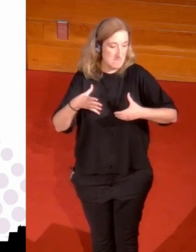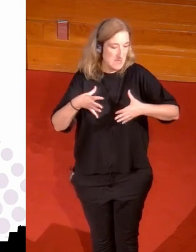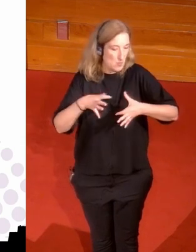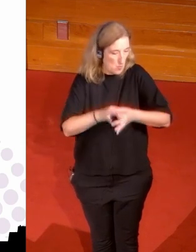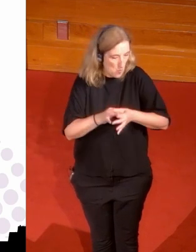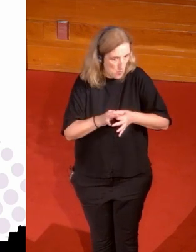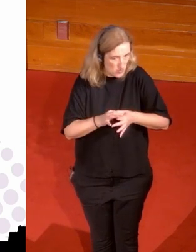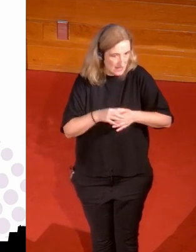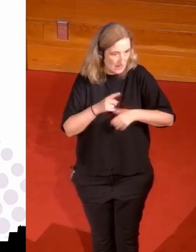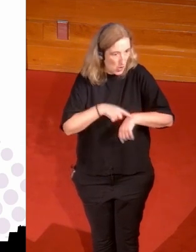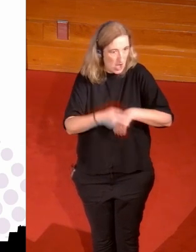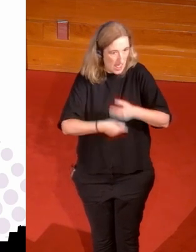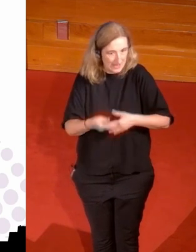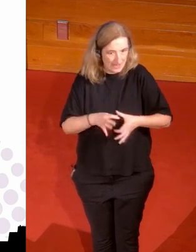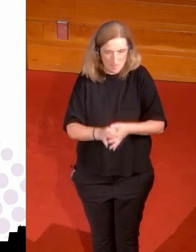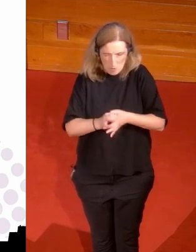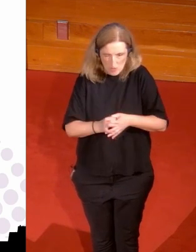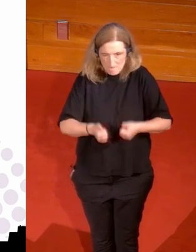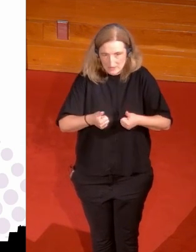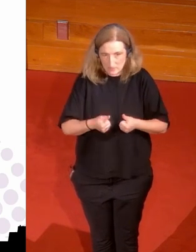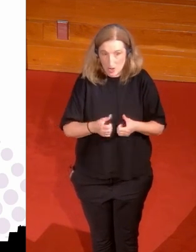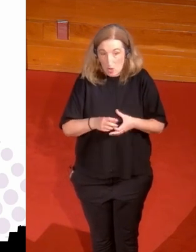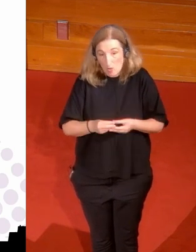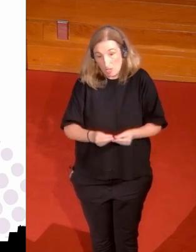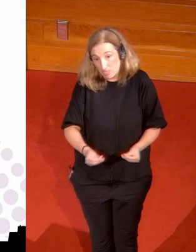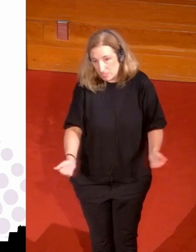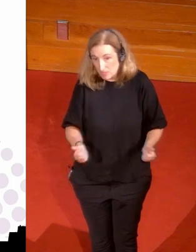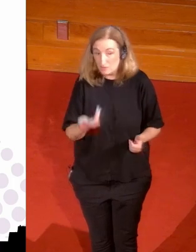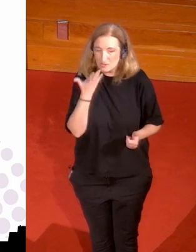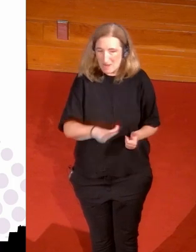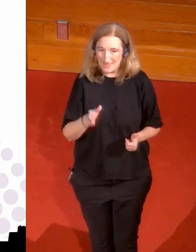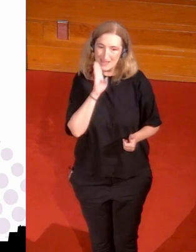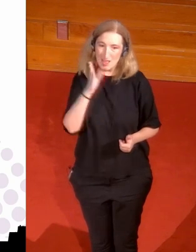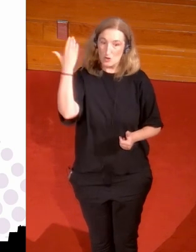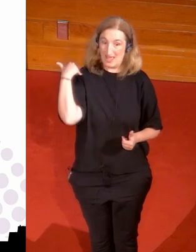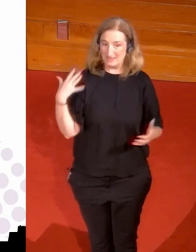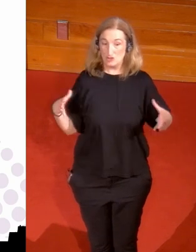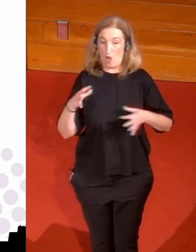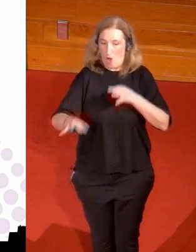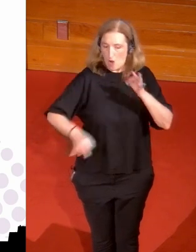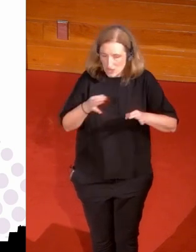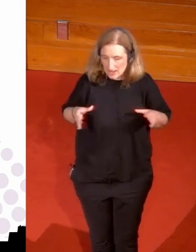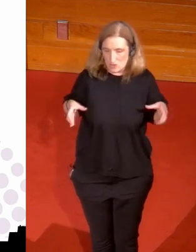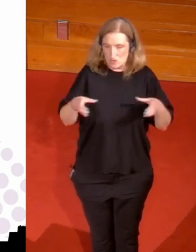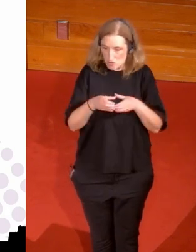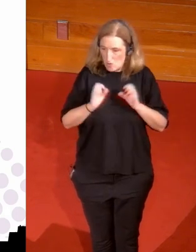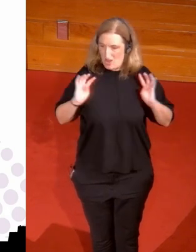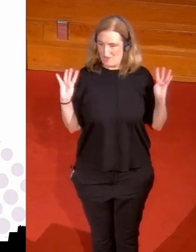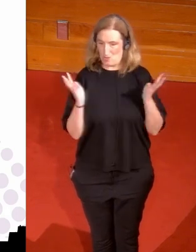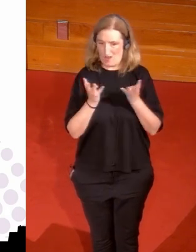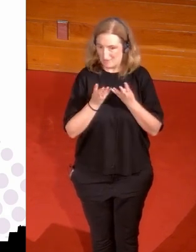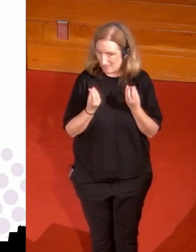pegamento se va deshaciendo pues parece que es esa coalición ese partido que montó a su alrededor se